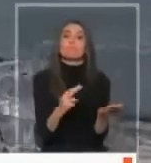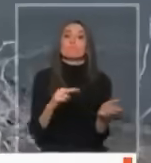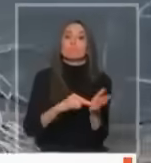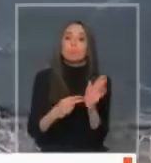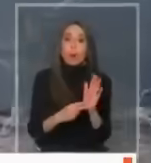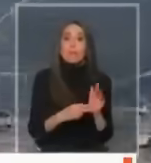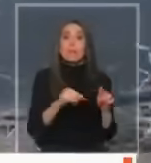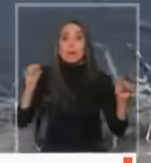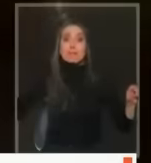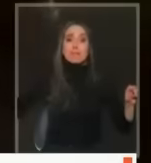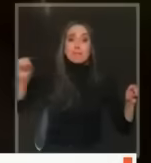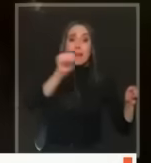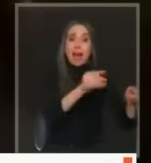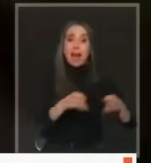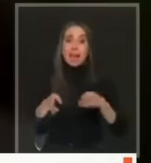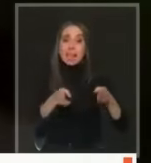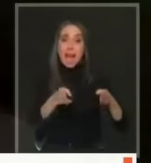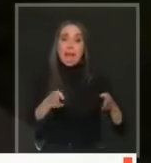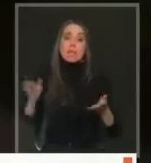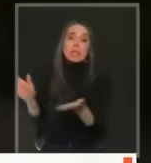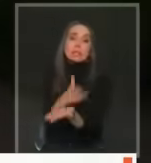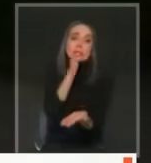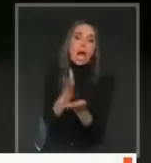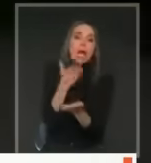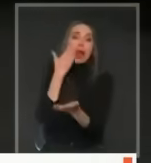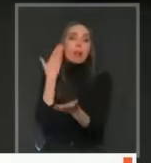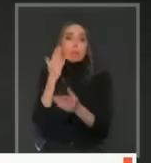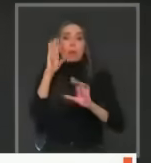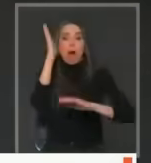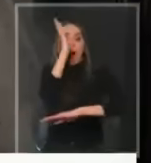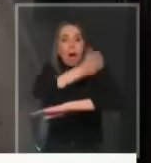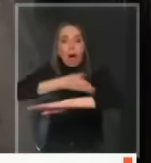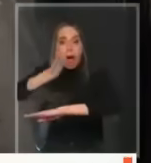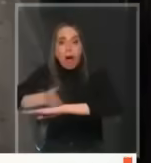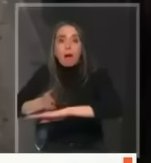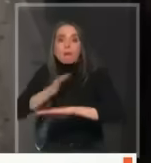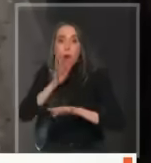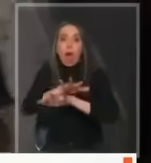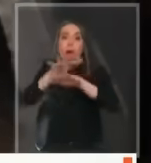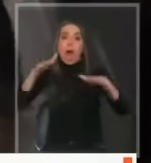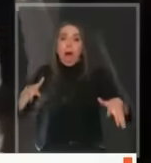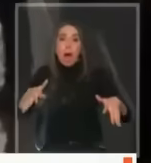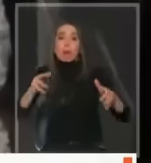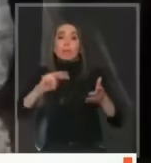diferentes sectores era de limpieza, especialmente en lugares anegados.